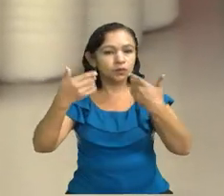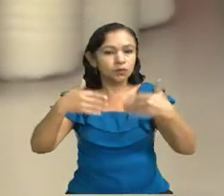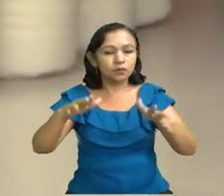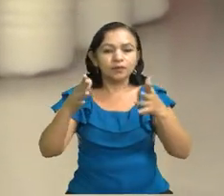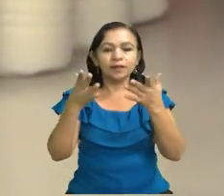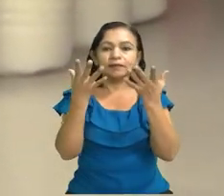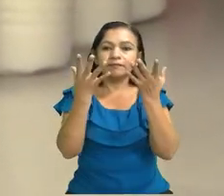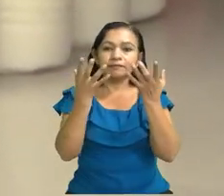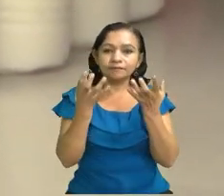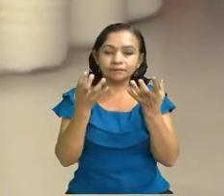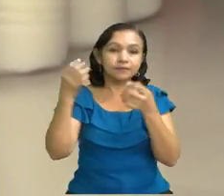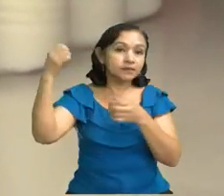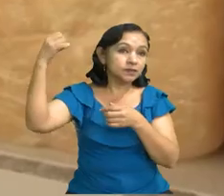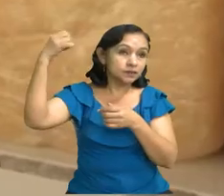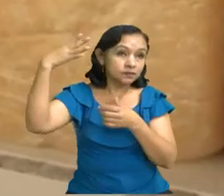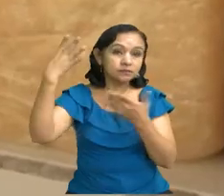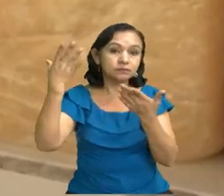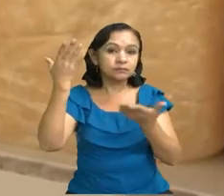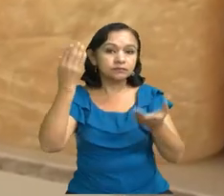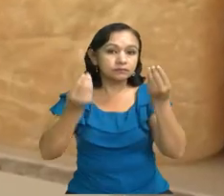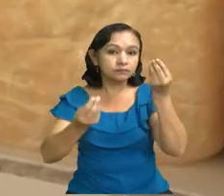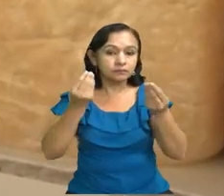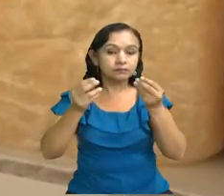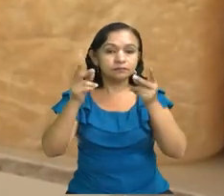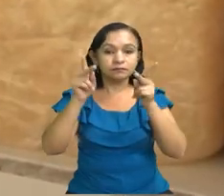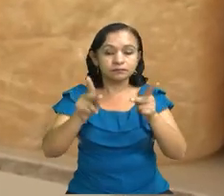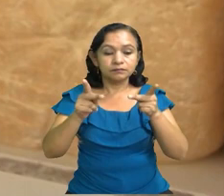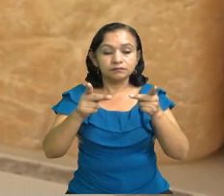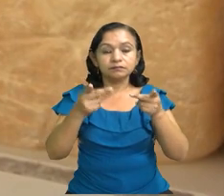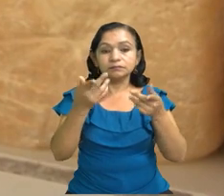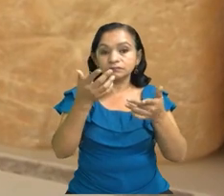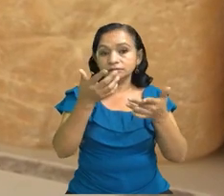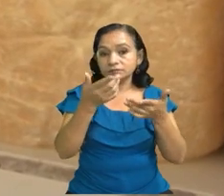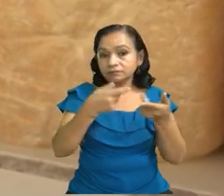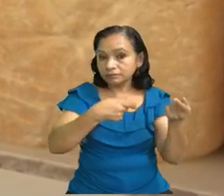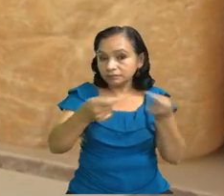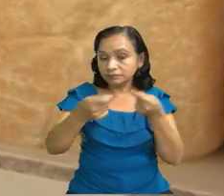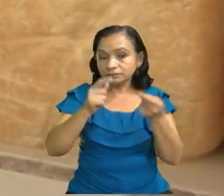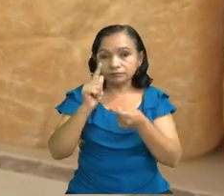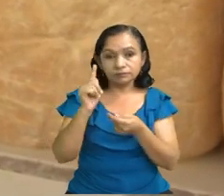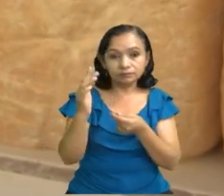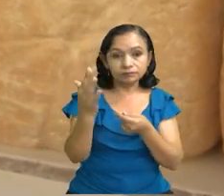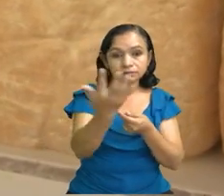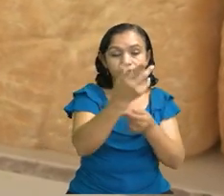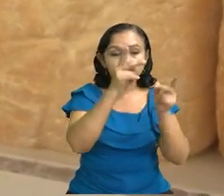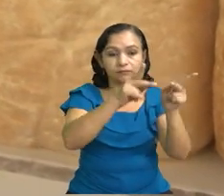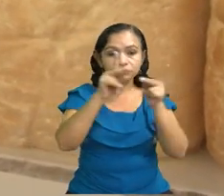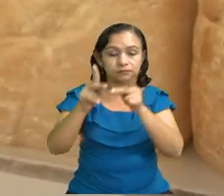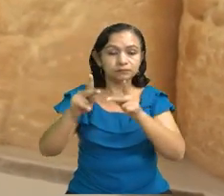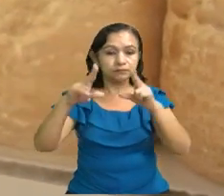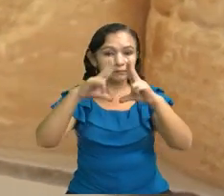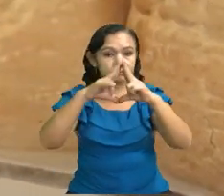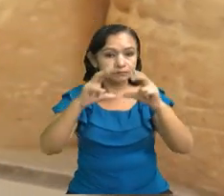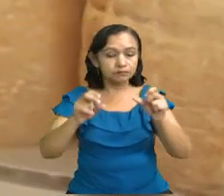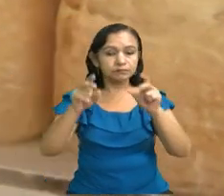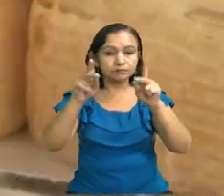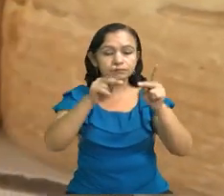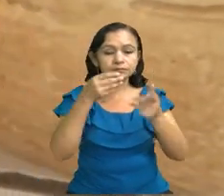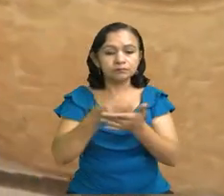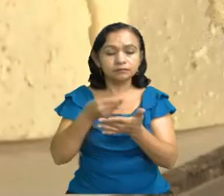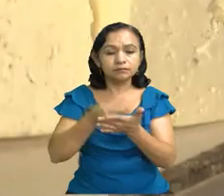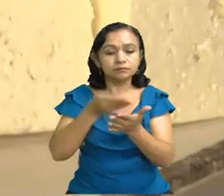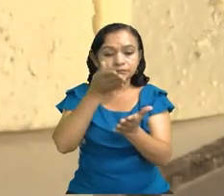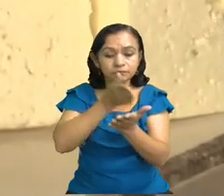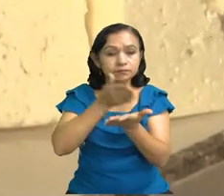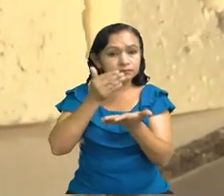época de verano. Sin embargo, todo dependerá de los niveles de producción. Todos los nicaragüenses saben, o todos los consumidores de